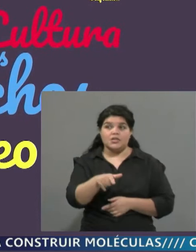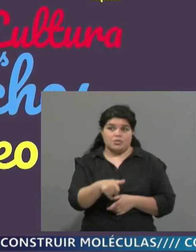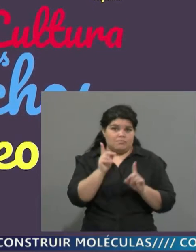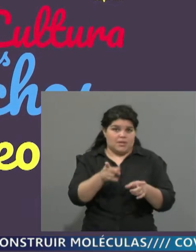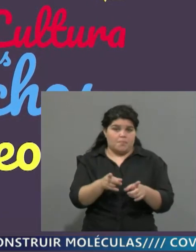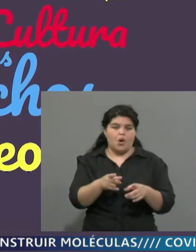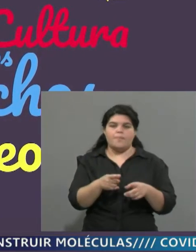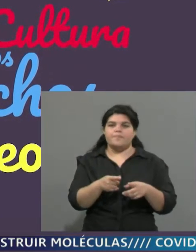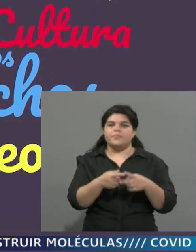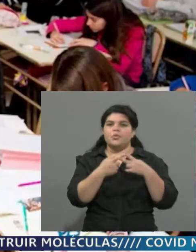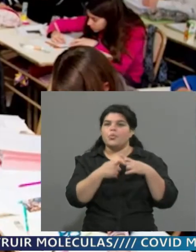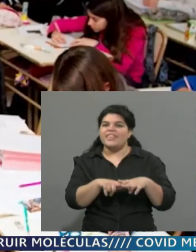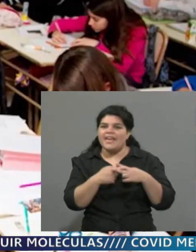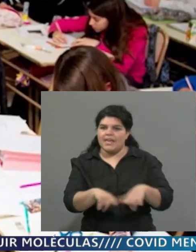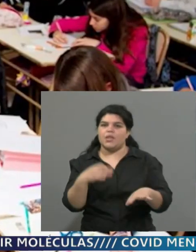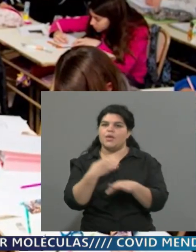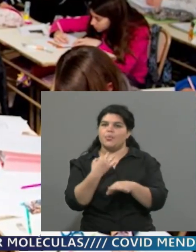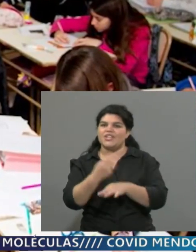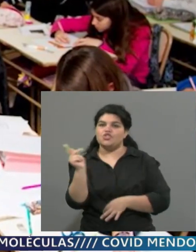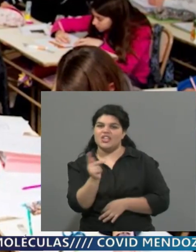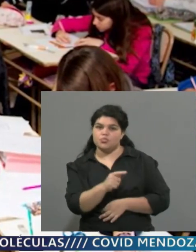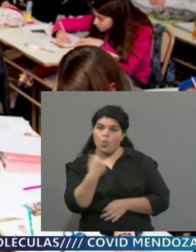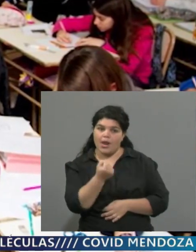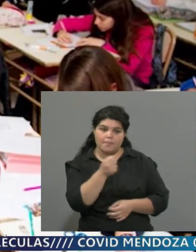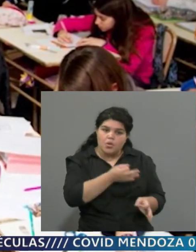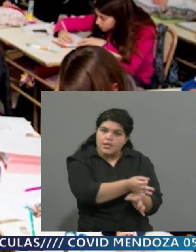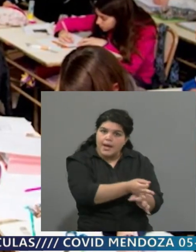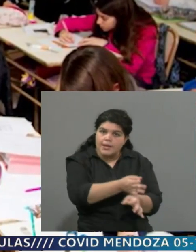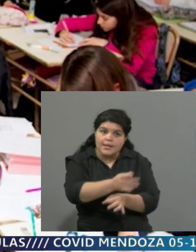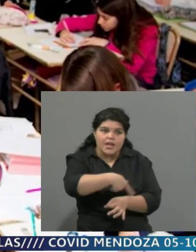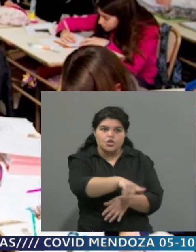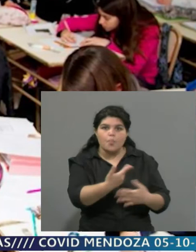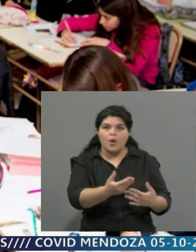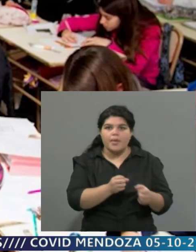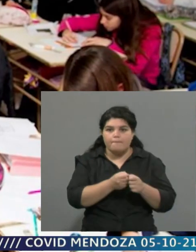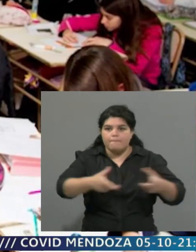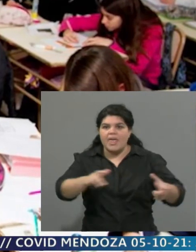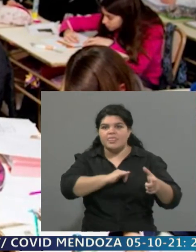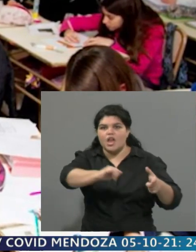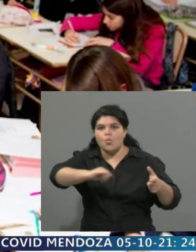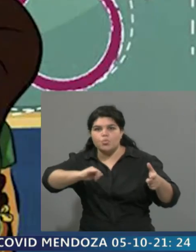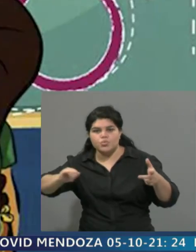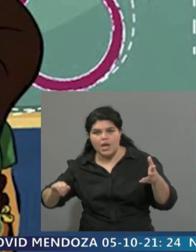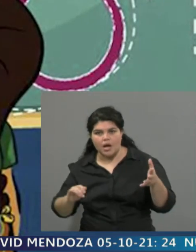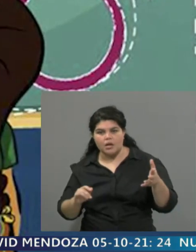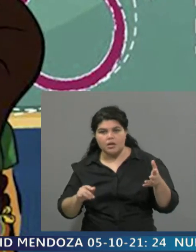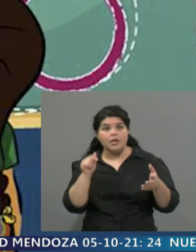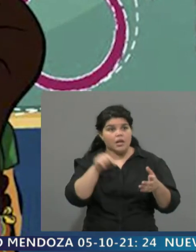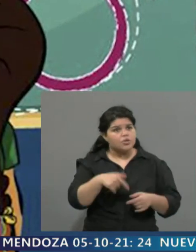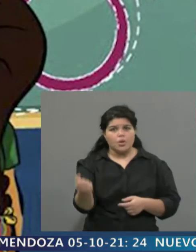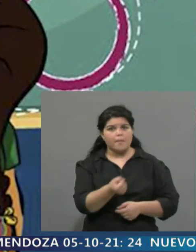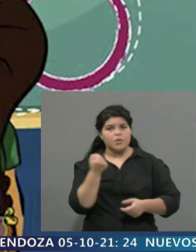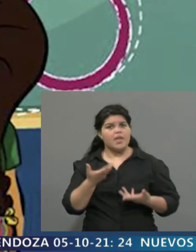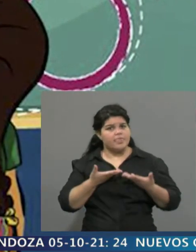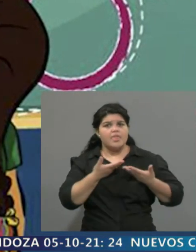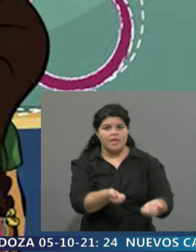integral. Entonces, imaginemos si no es importante que la escuela sostenga esta bandera como un derecho de todas las